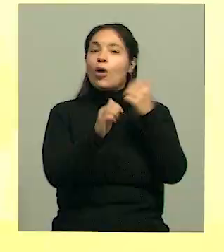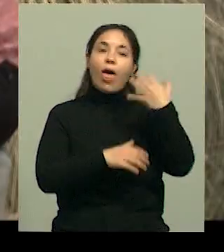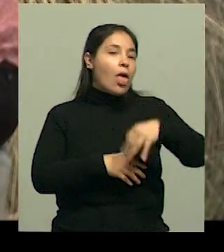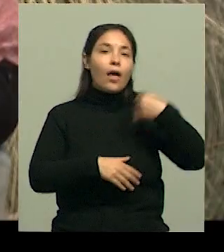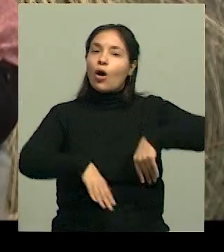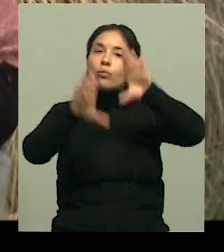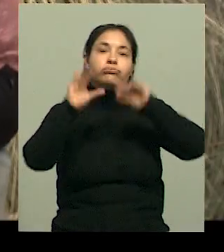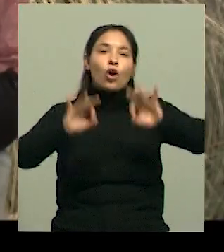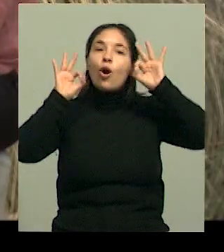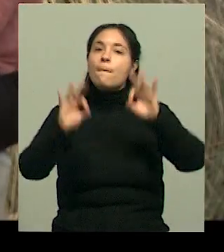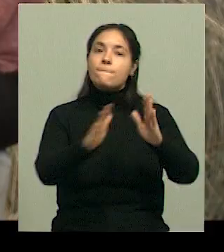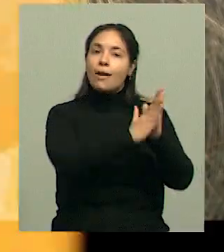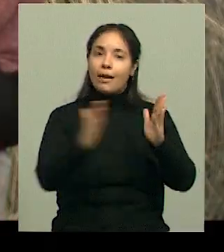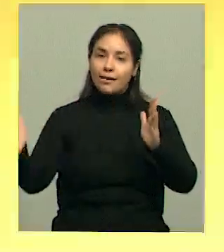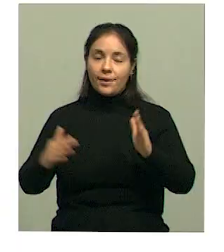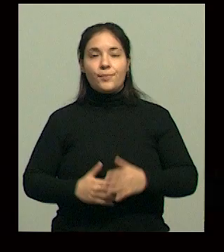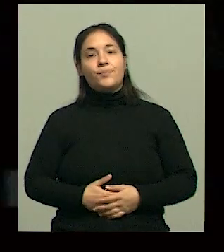Total.